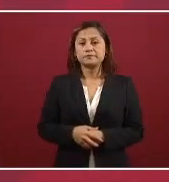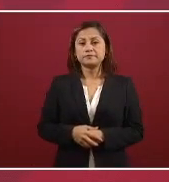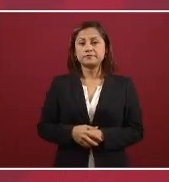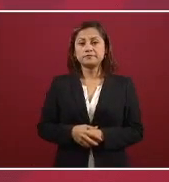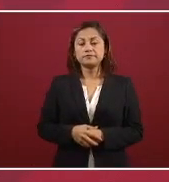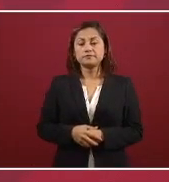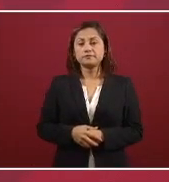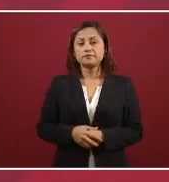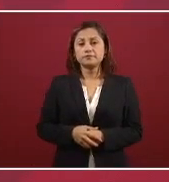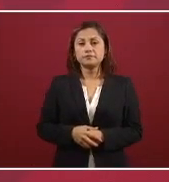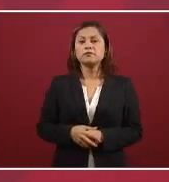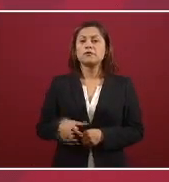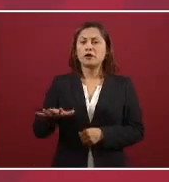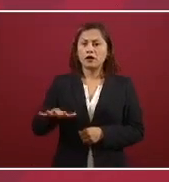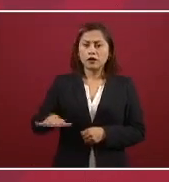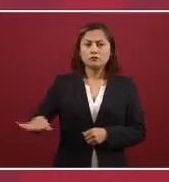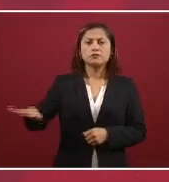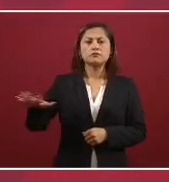autonomía